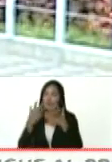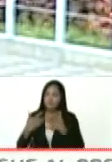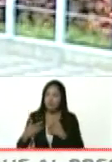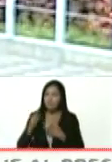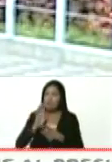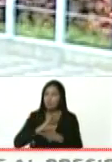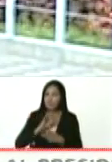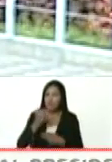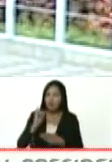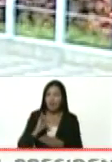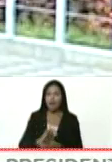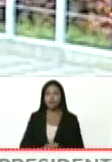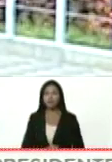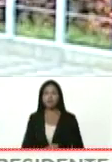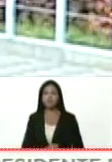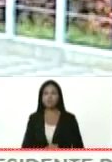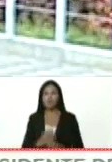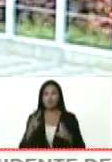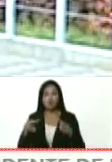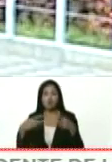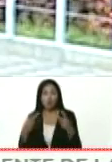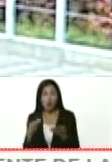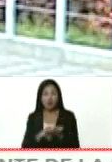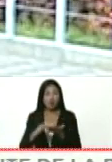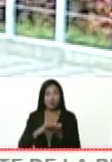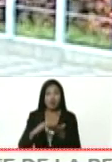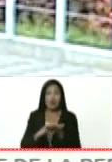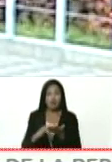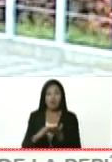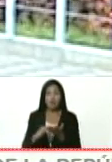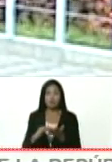empresa reactivada, recuperada.